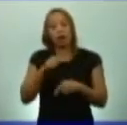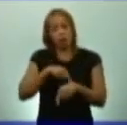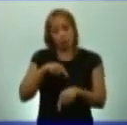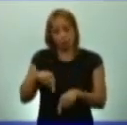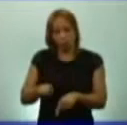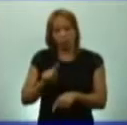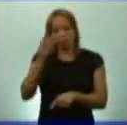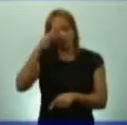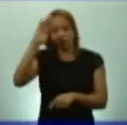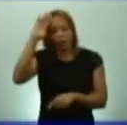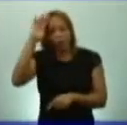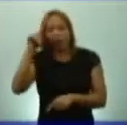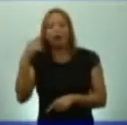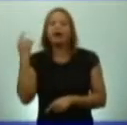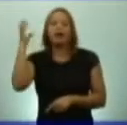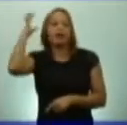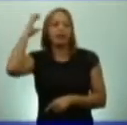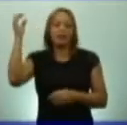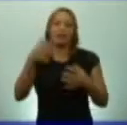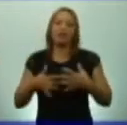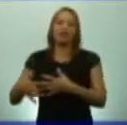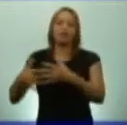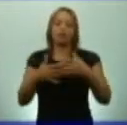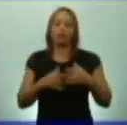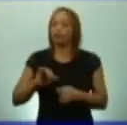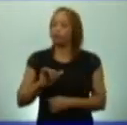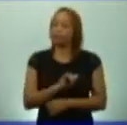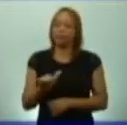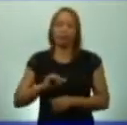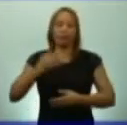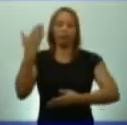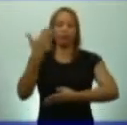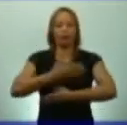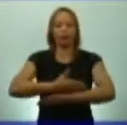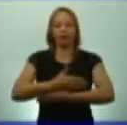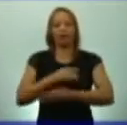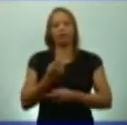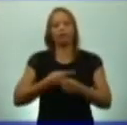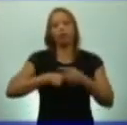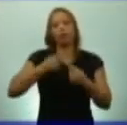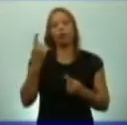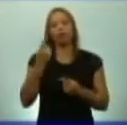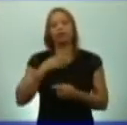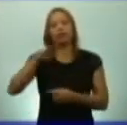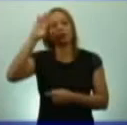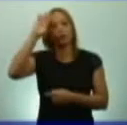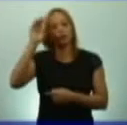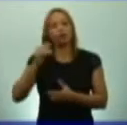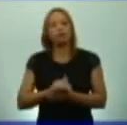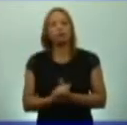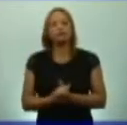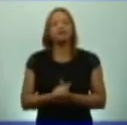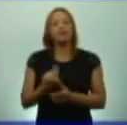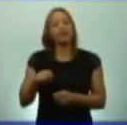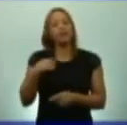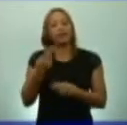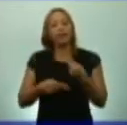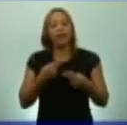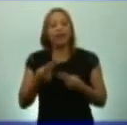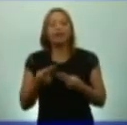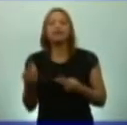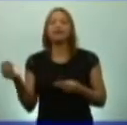el imperialismo mantiene esta cruel política contra nuestro país y trata de involucrar a